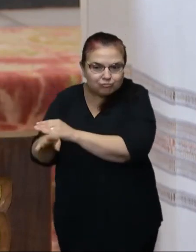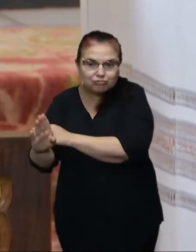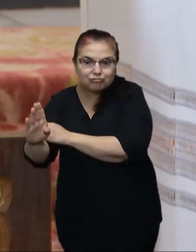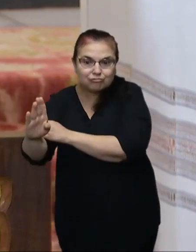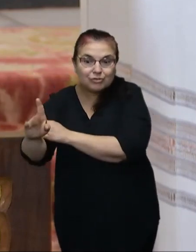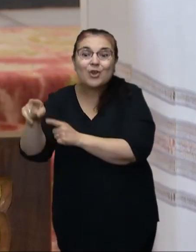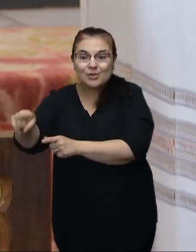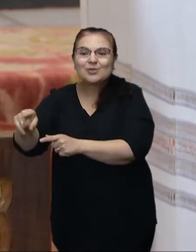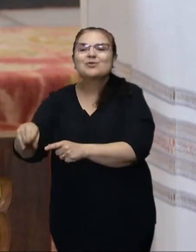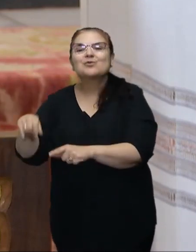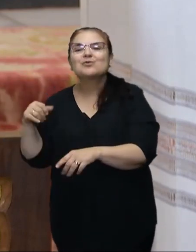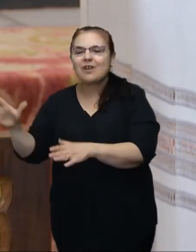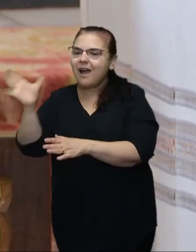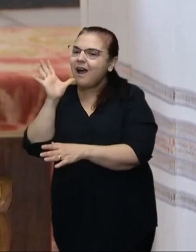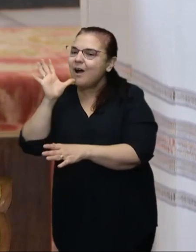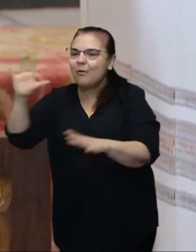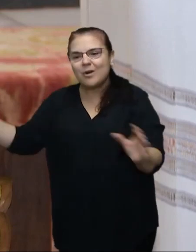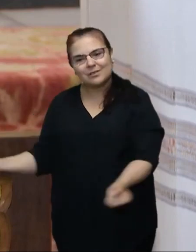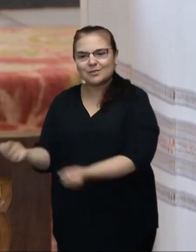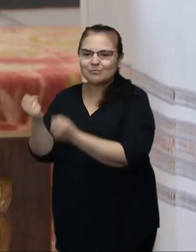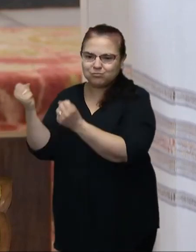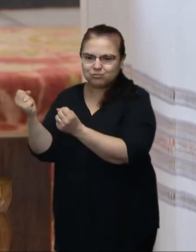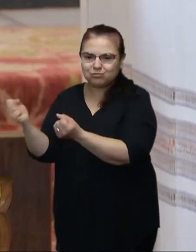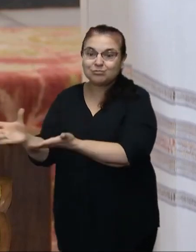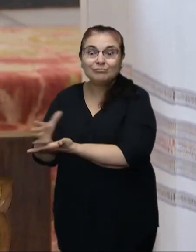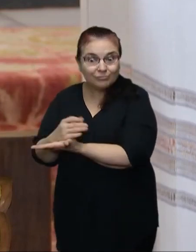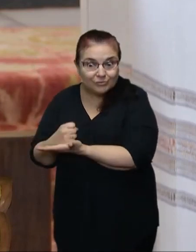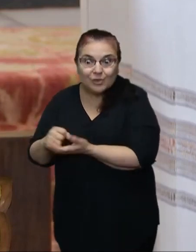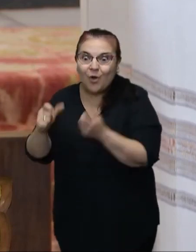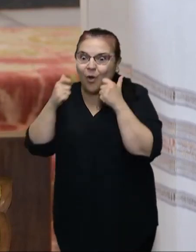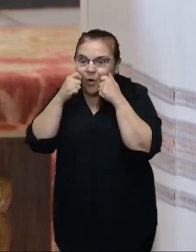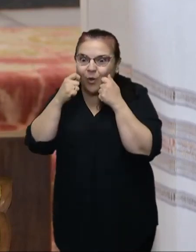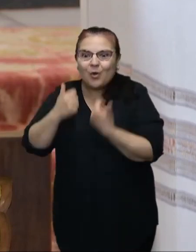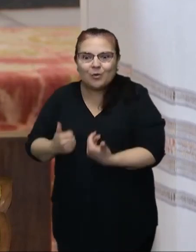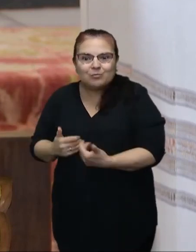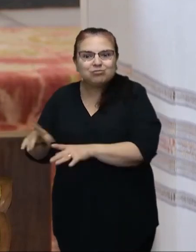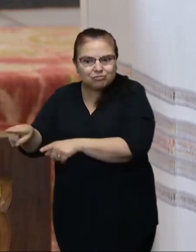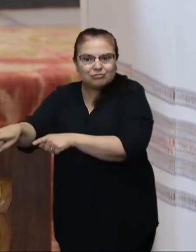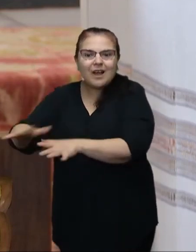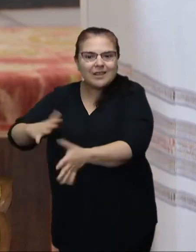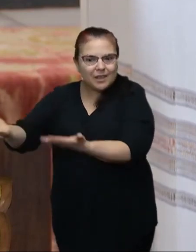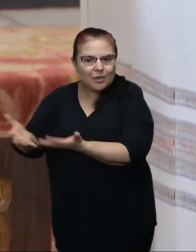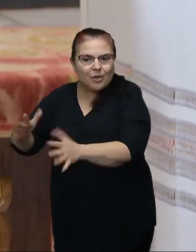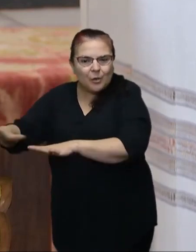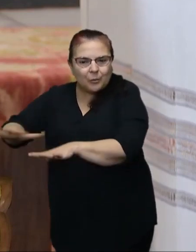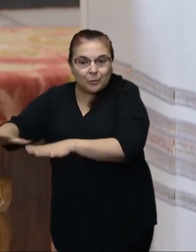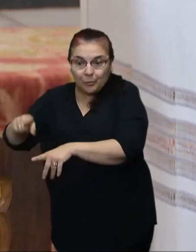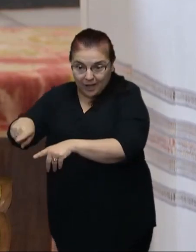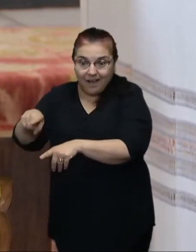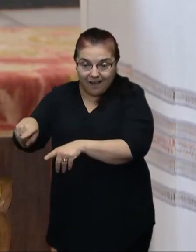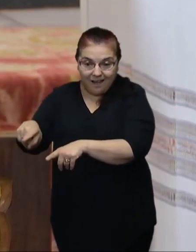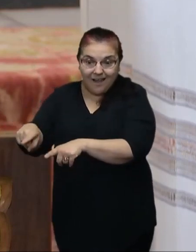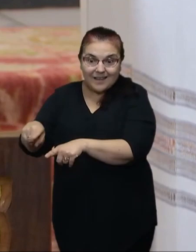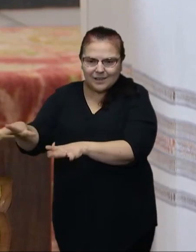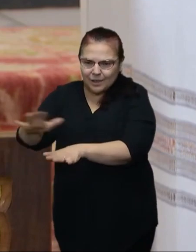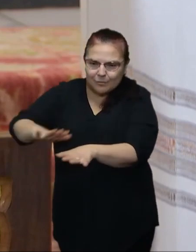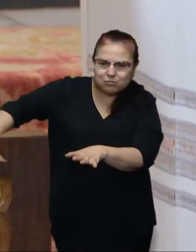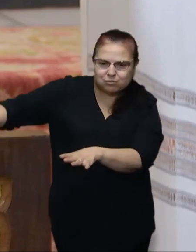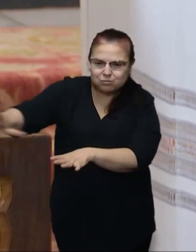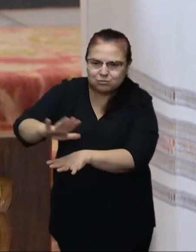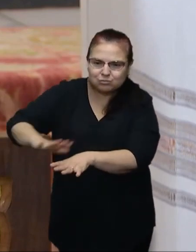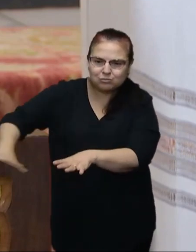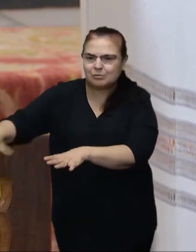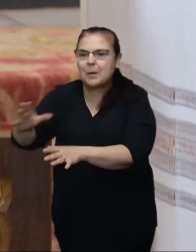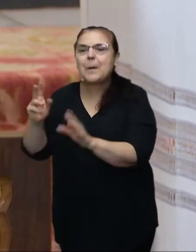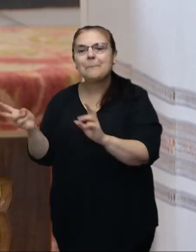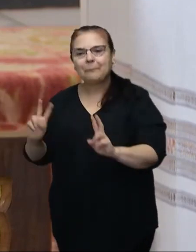sus aguas serán saneadas. Todo ser viviente que se agita allí donde desemboque la corriente tendrá